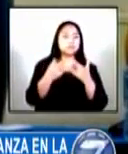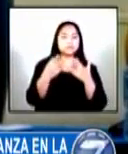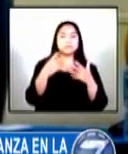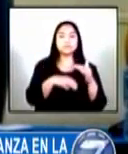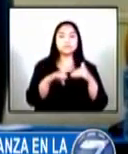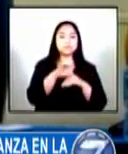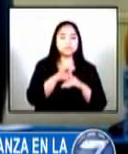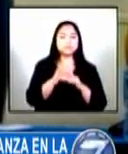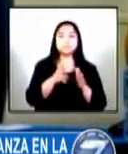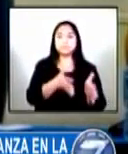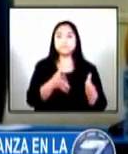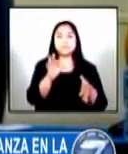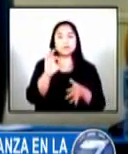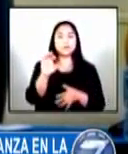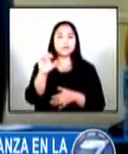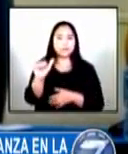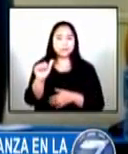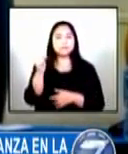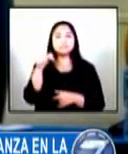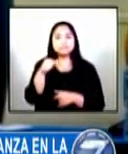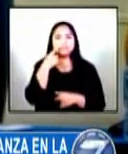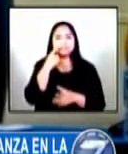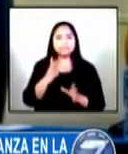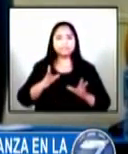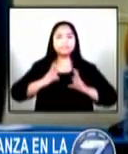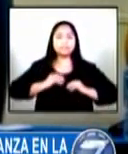Permanente de la OEA, donde adoptamos y